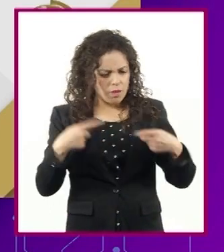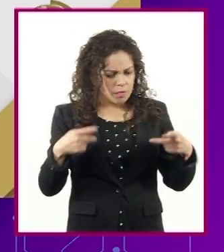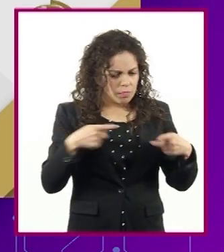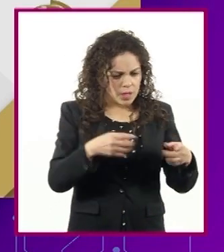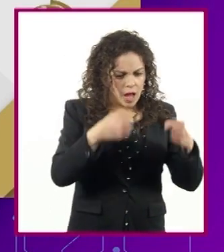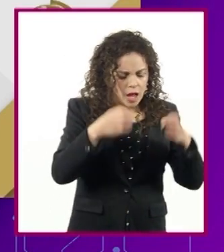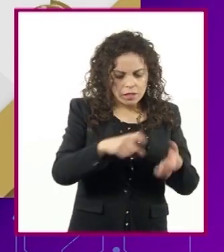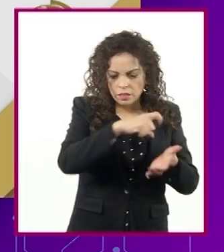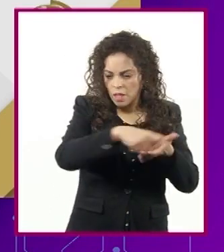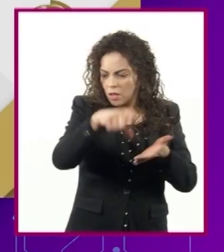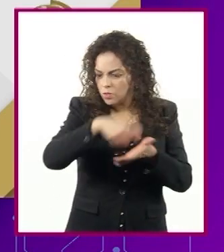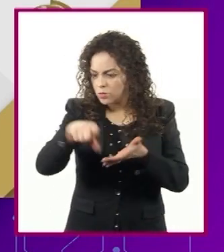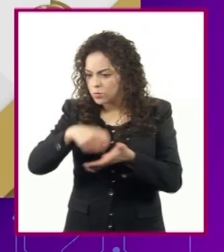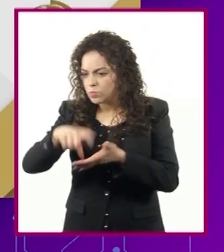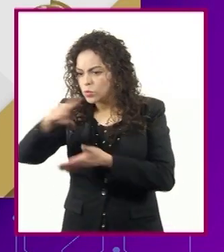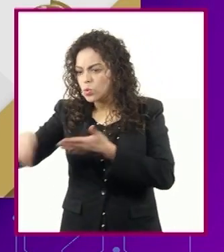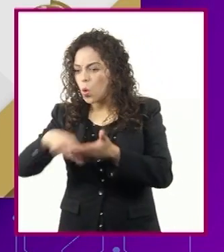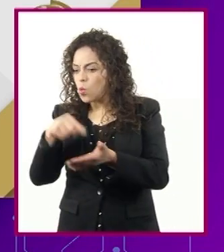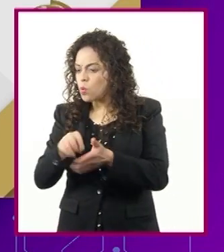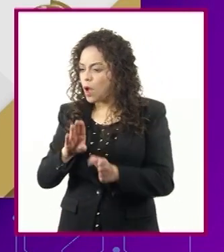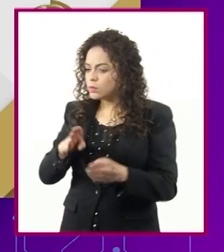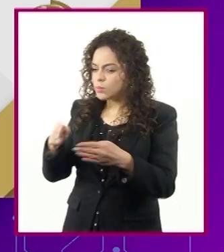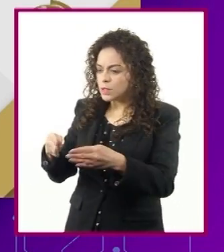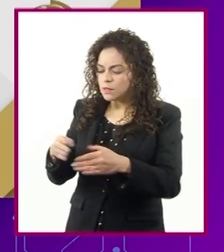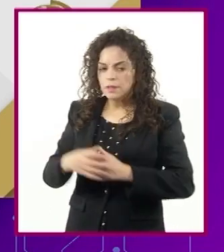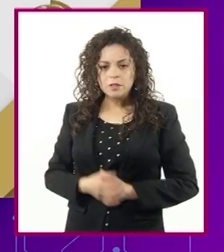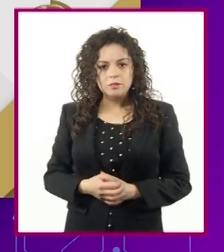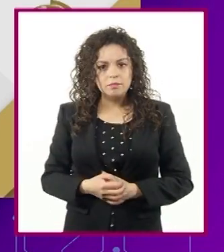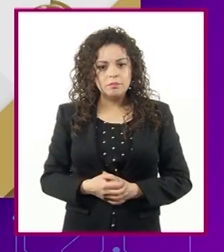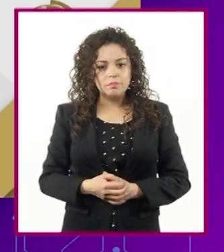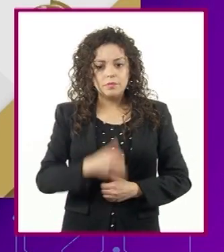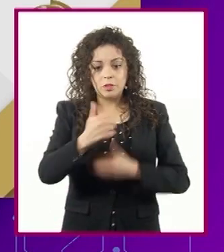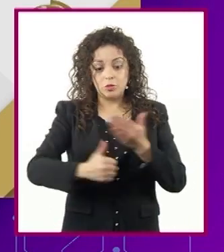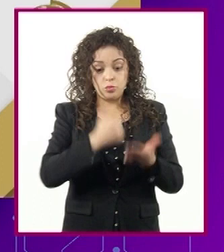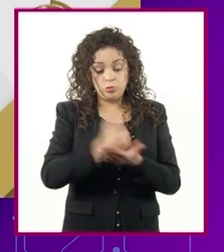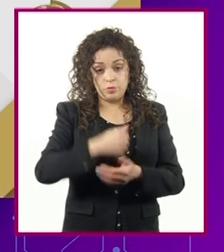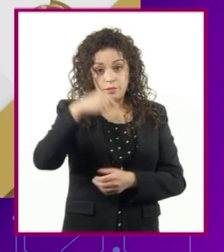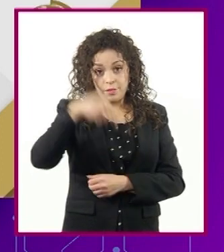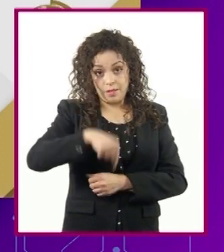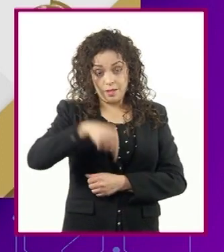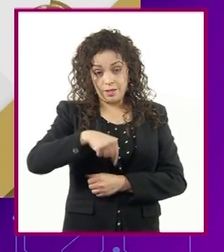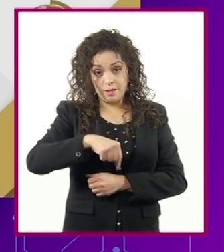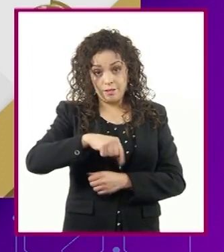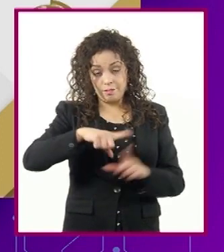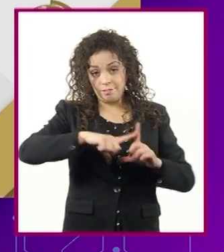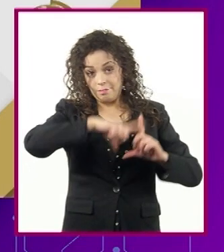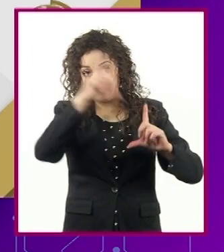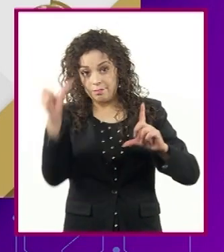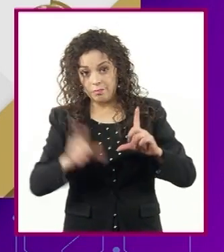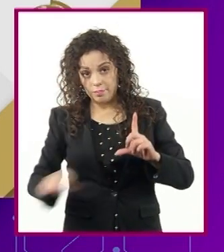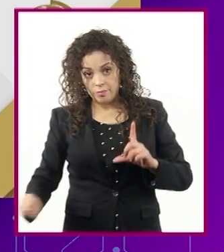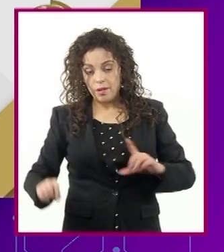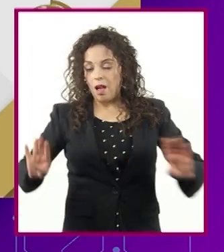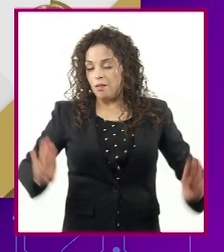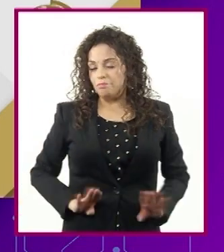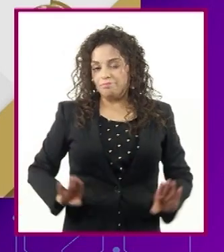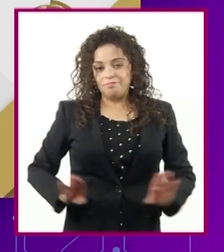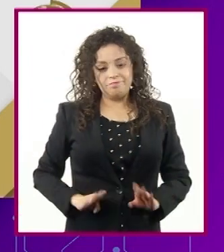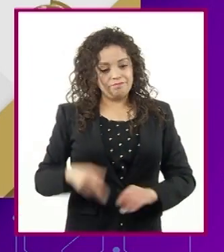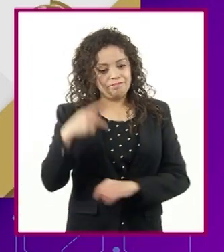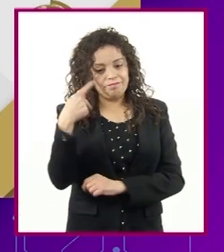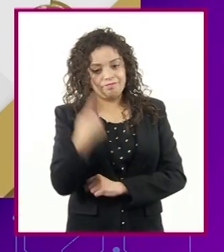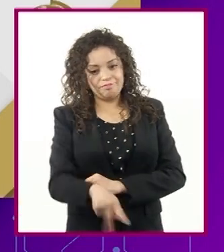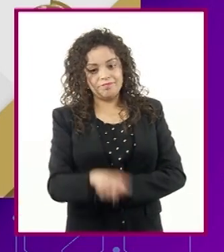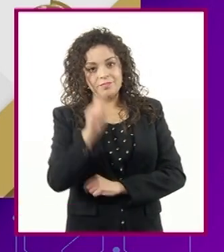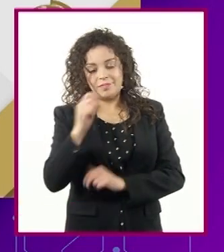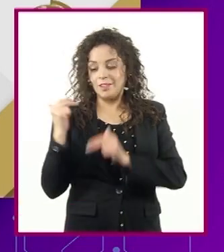encuentran comprando en zonas específicas. En las ciudades de nuestro país es un rasgo característico de nuestra cultura. Es